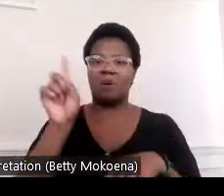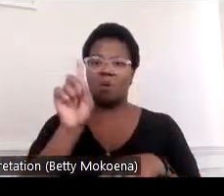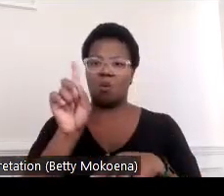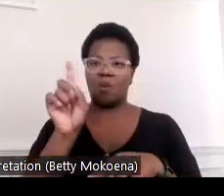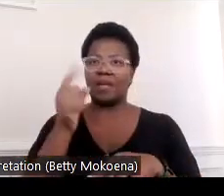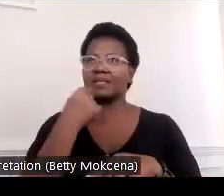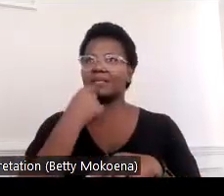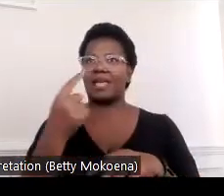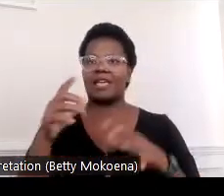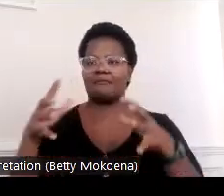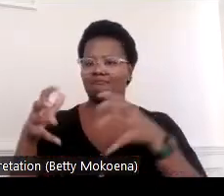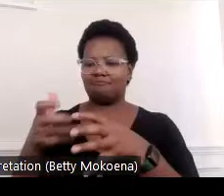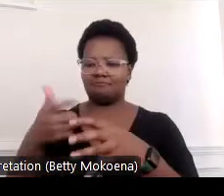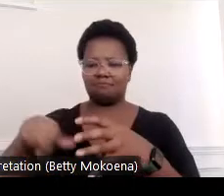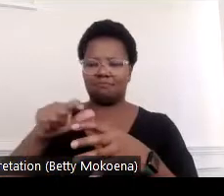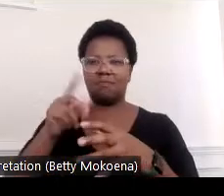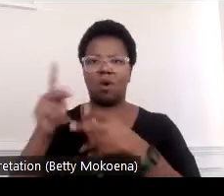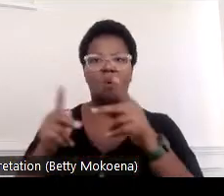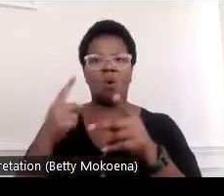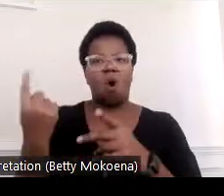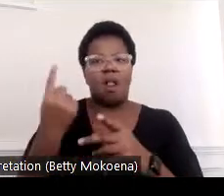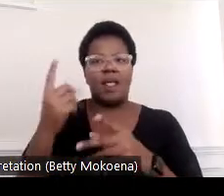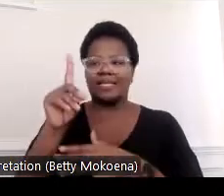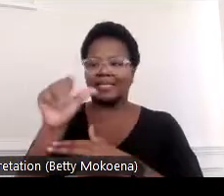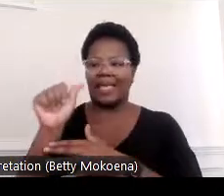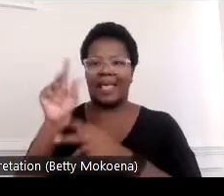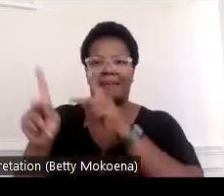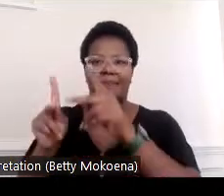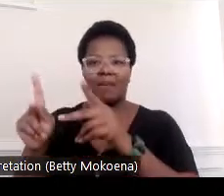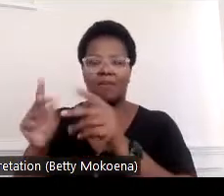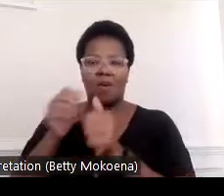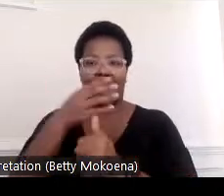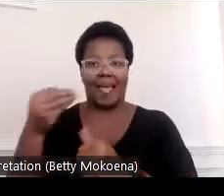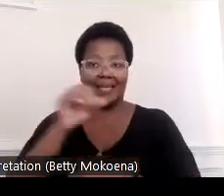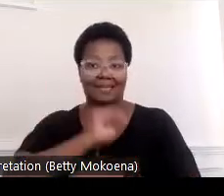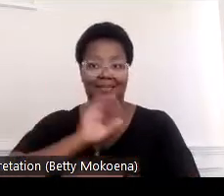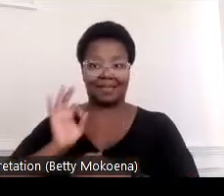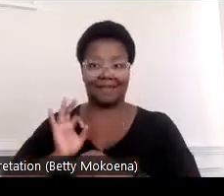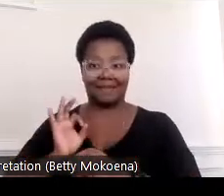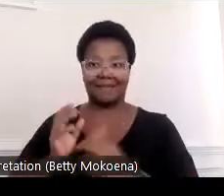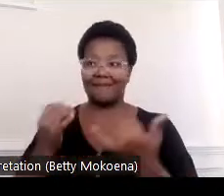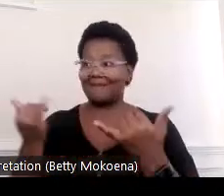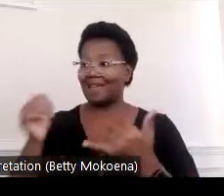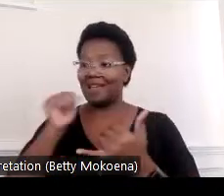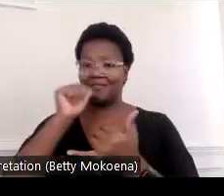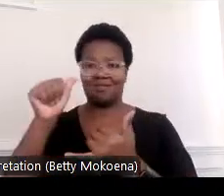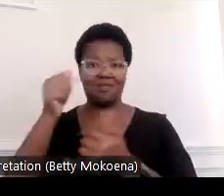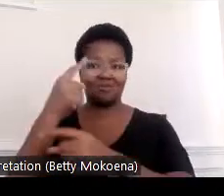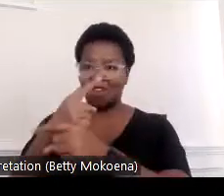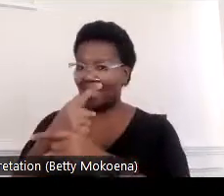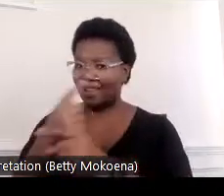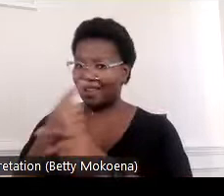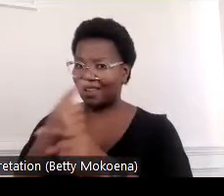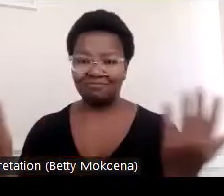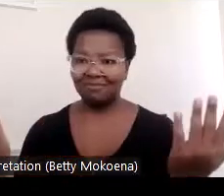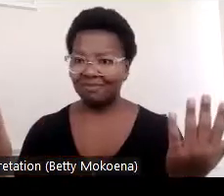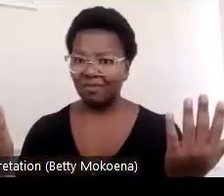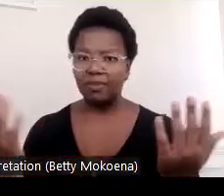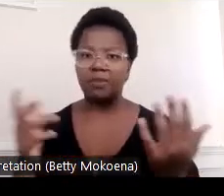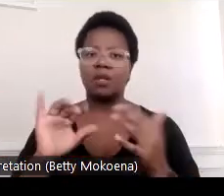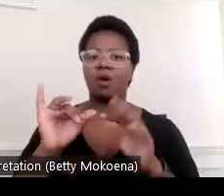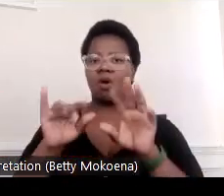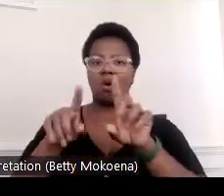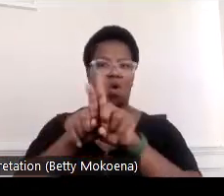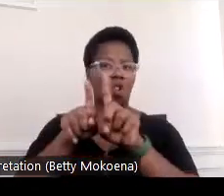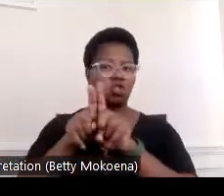se les ha mantenido en situaciones o en lugares donde solamente hay otras personas con discapacidades y realmente no está